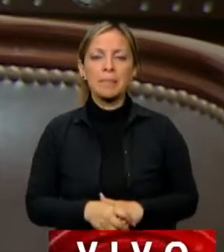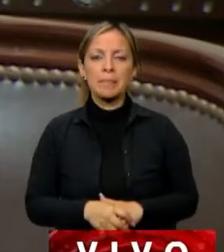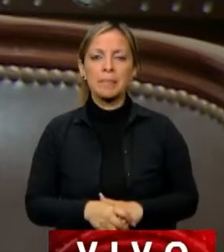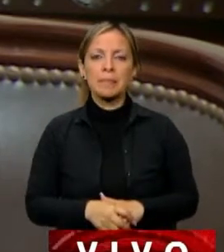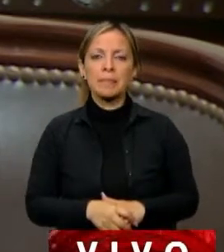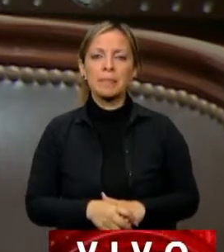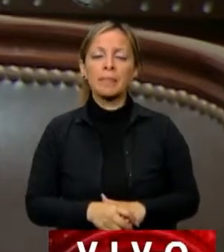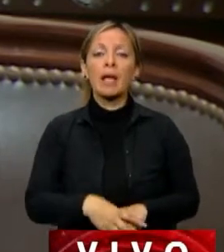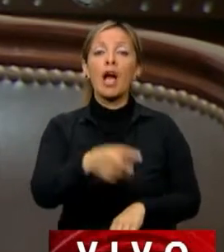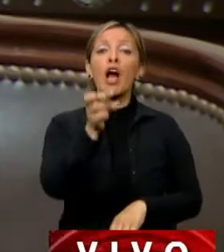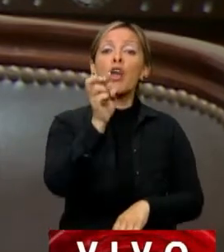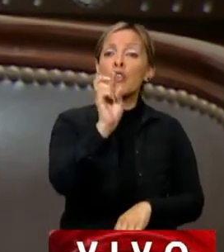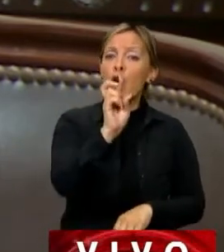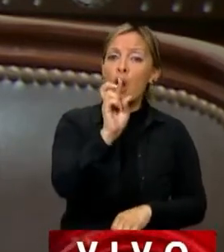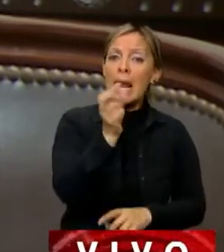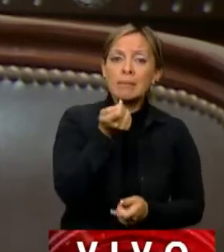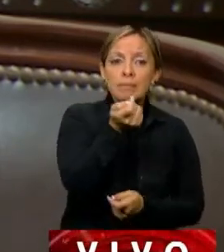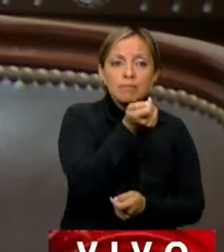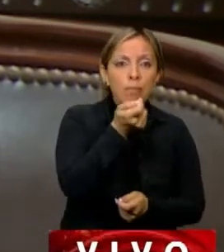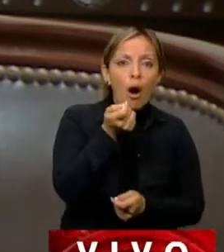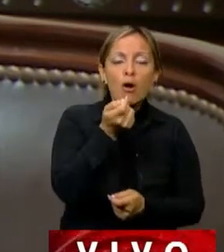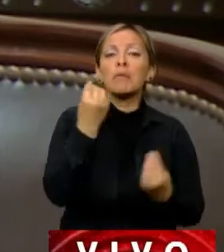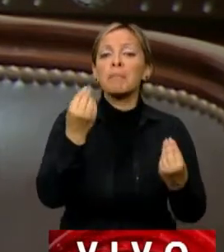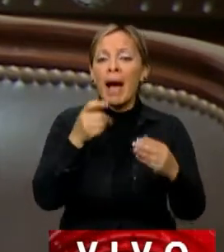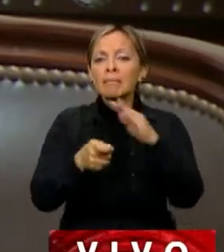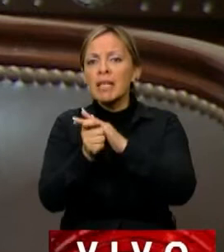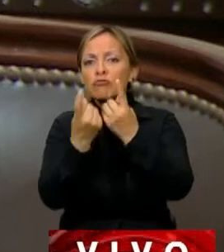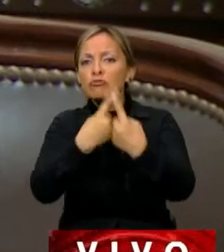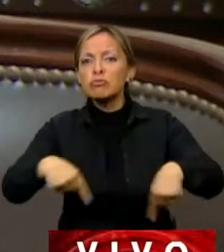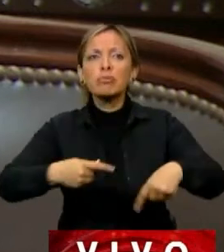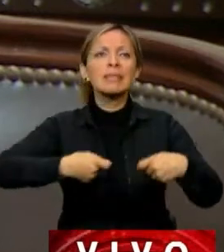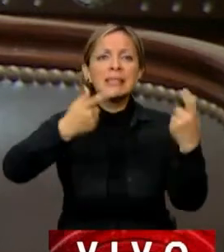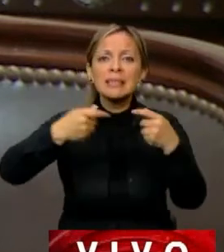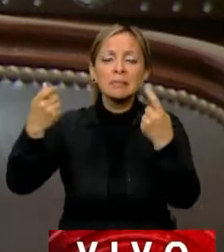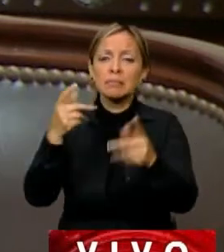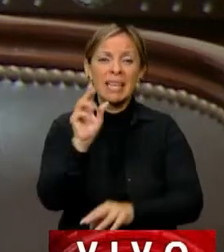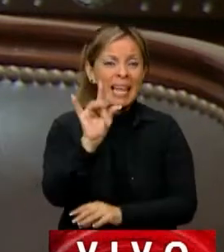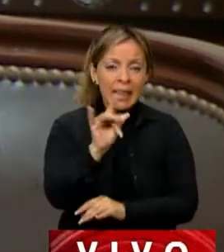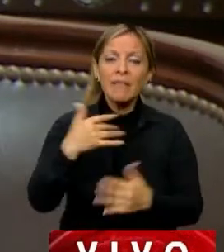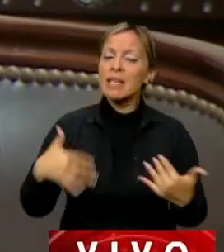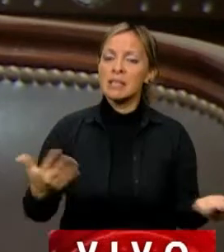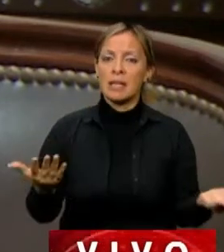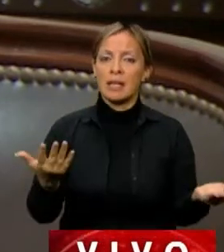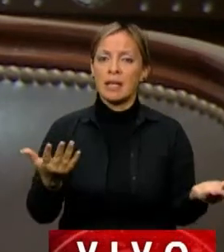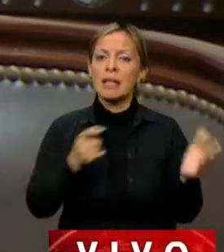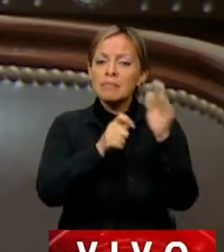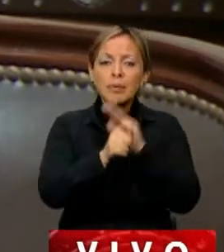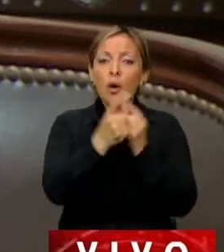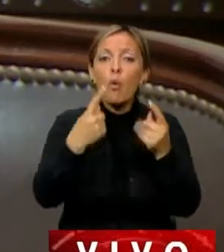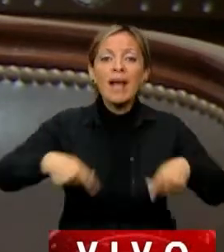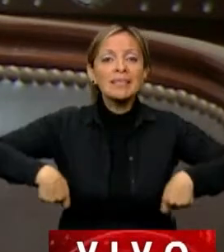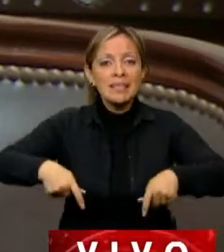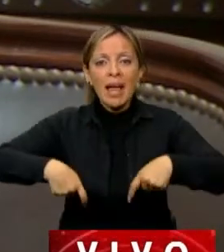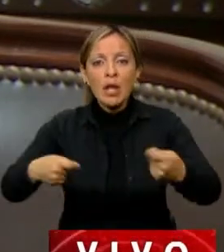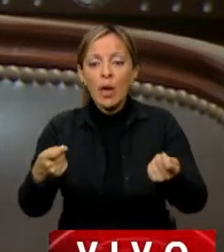La escasez del dólar para importar insumos es tremenda. Es complicadísimo importar una silla de